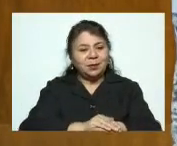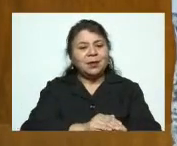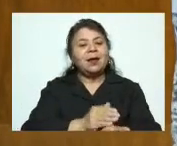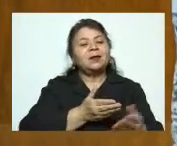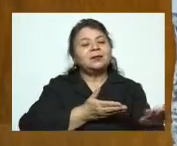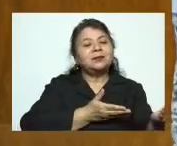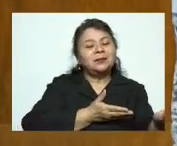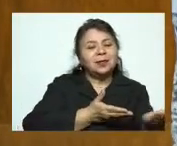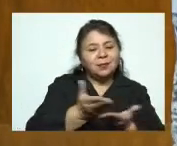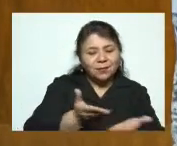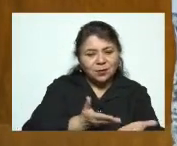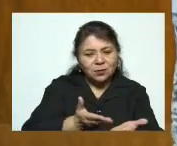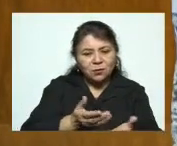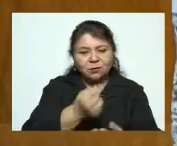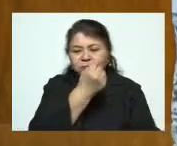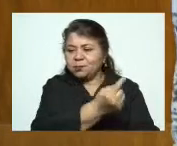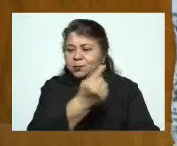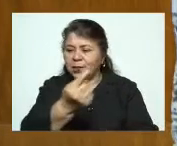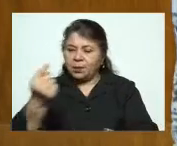El Estado está presente.